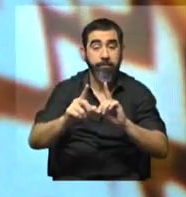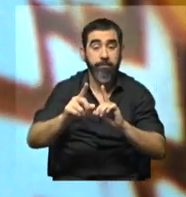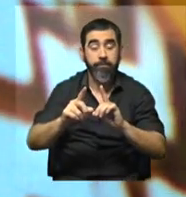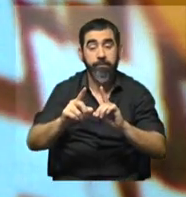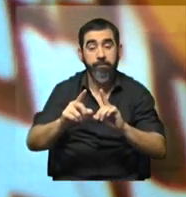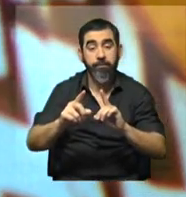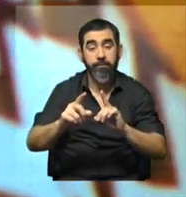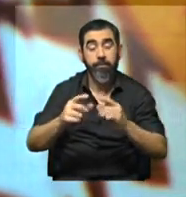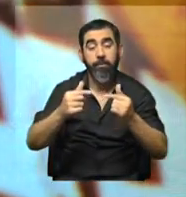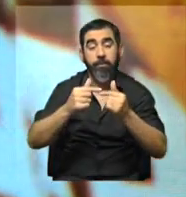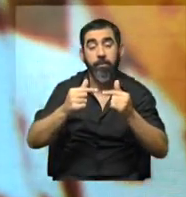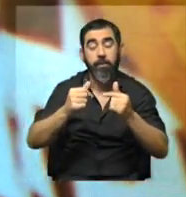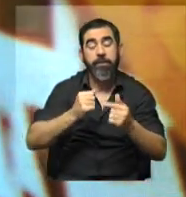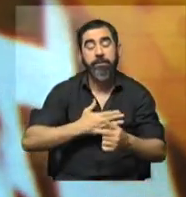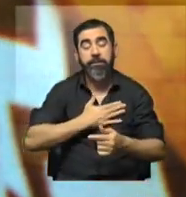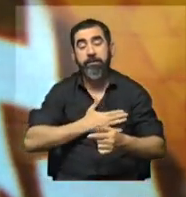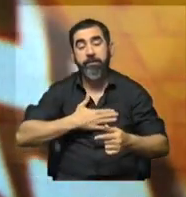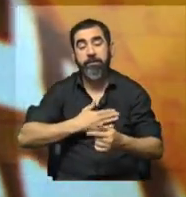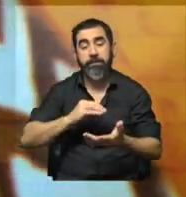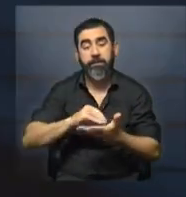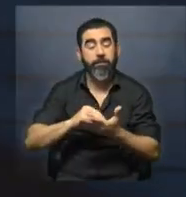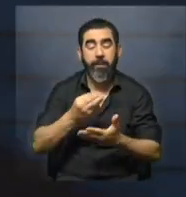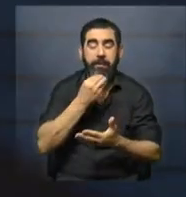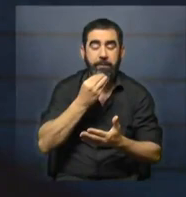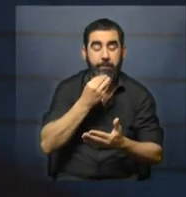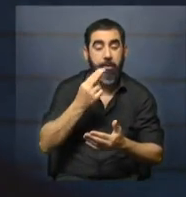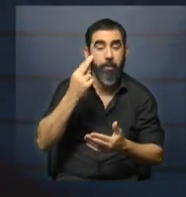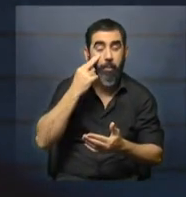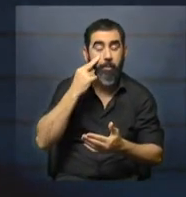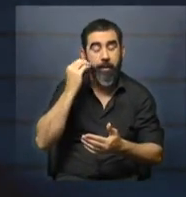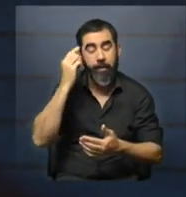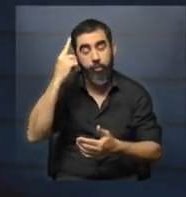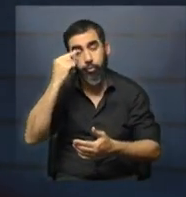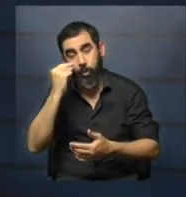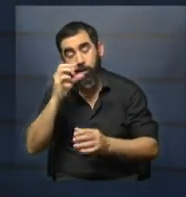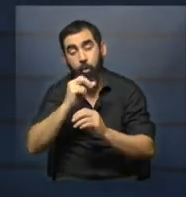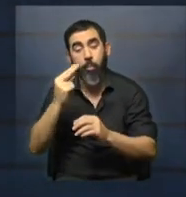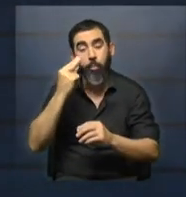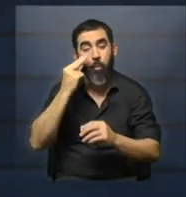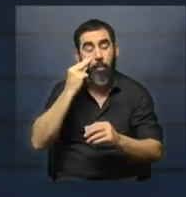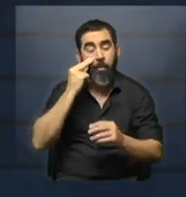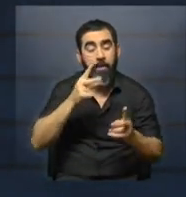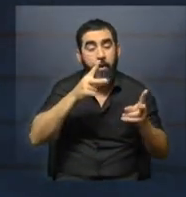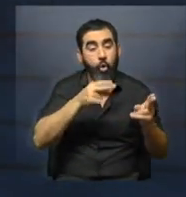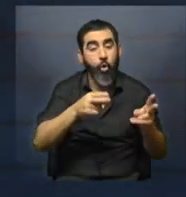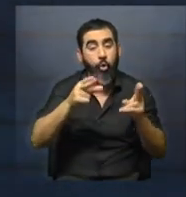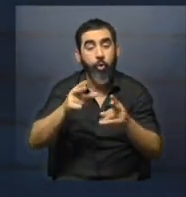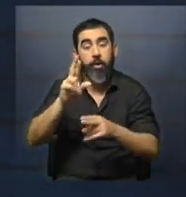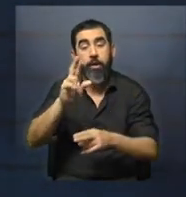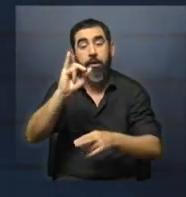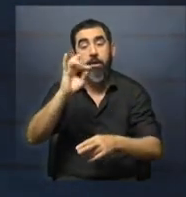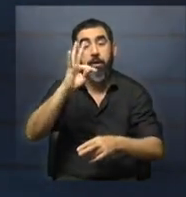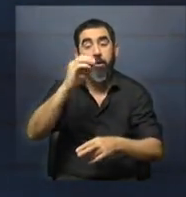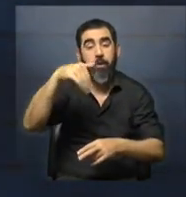patologías la sintomatología se solapa entre los problemas de sueño y los problemas de los ritmos circadianos, pero otras veces